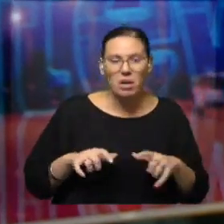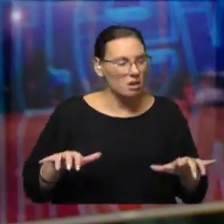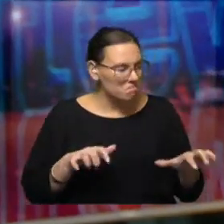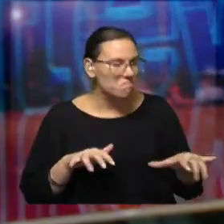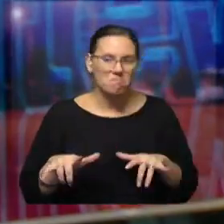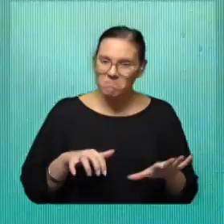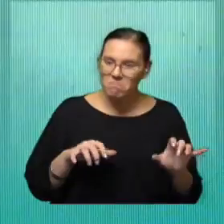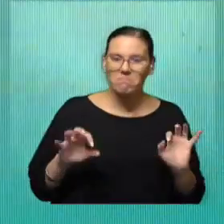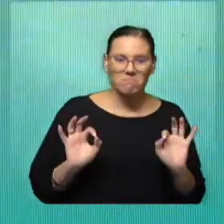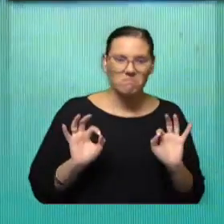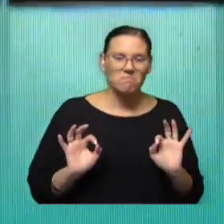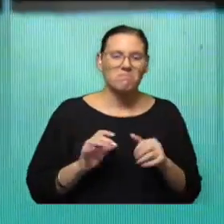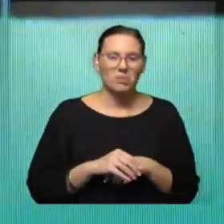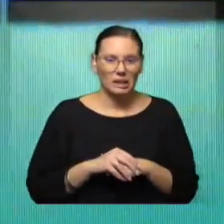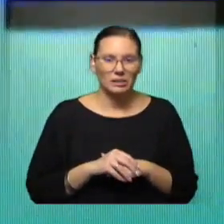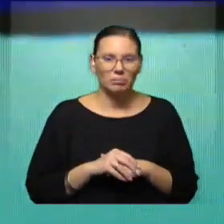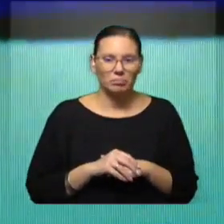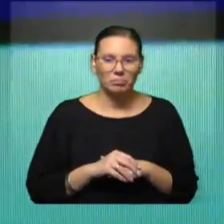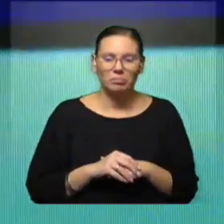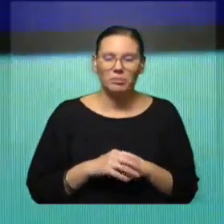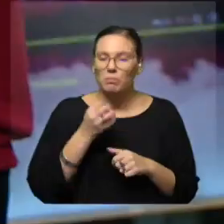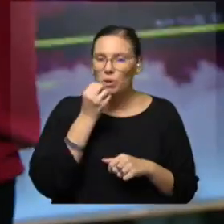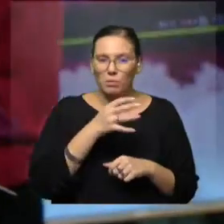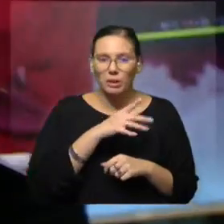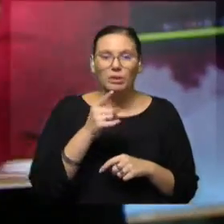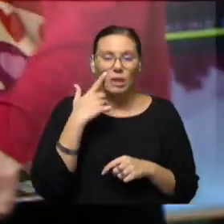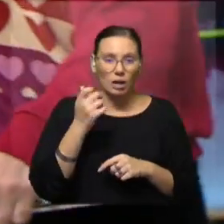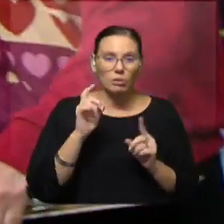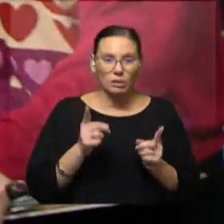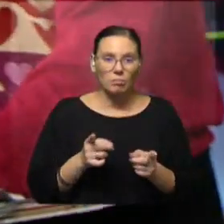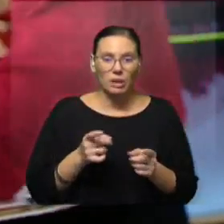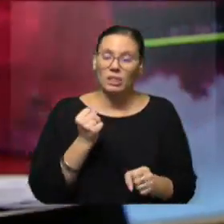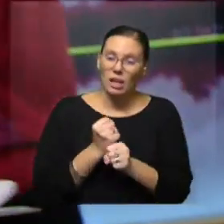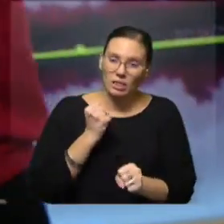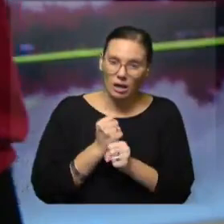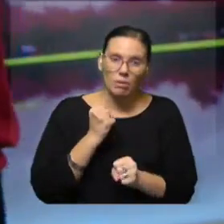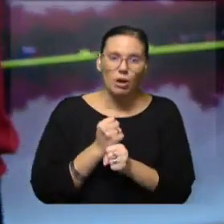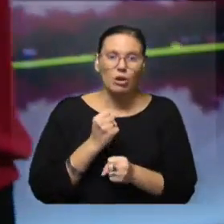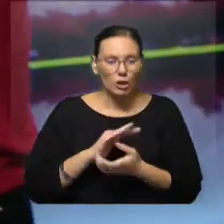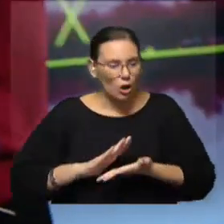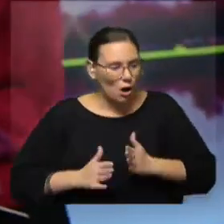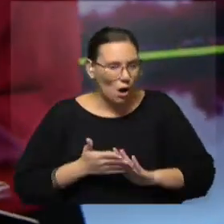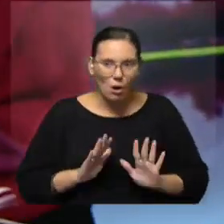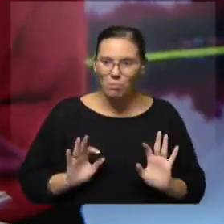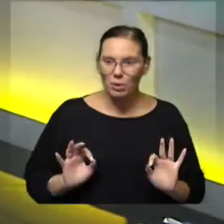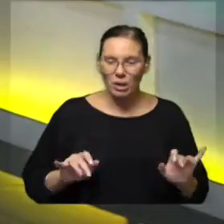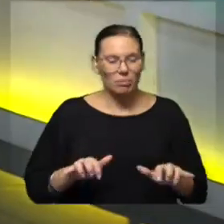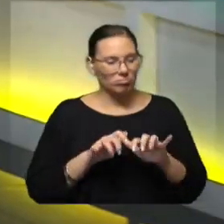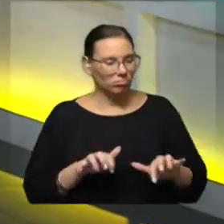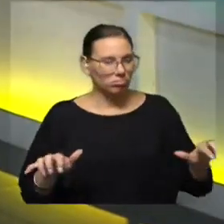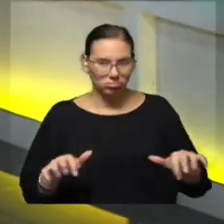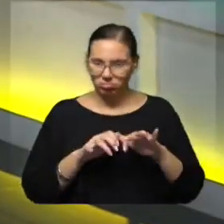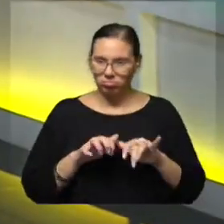opa. Y para adelante. Vemos. Genial. Bueno, eso se da cuenta también del oficio y cómo, qué cómoda se te ve con el piano, con la